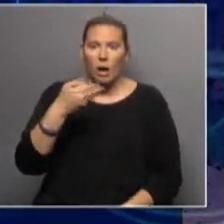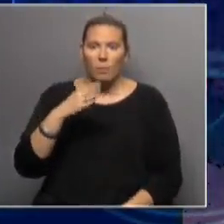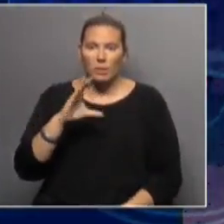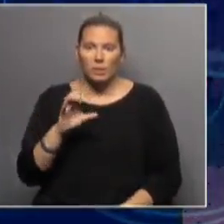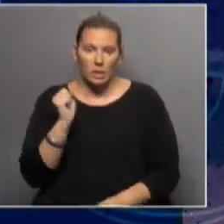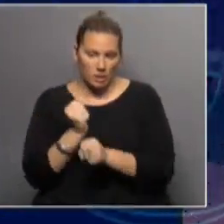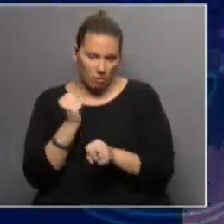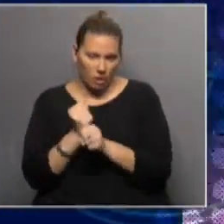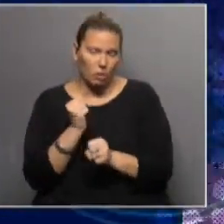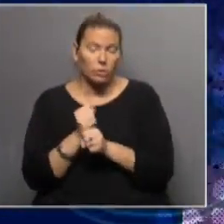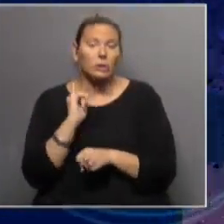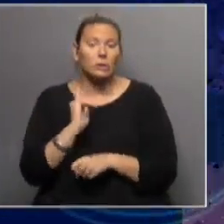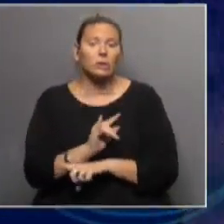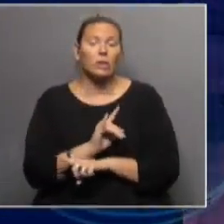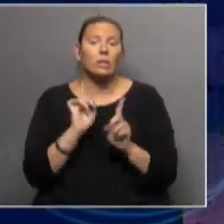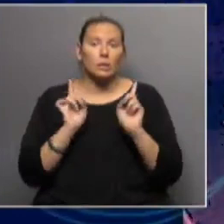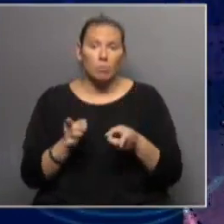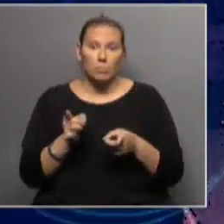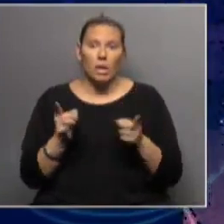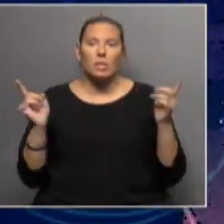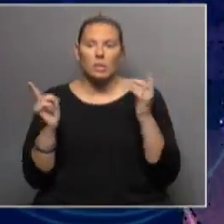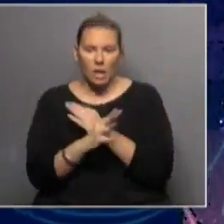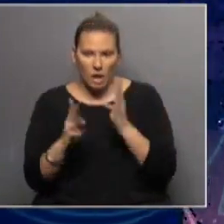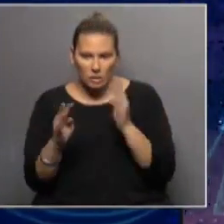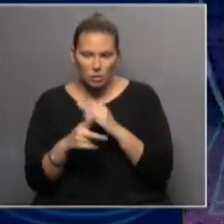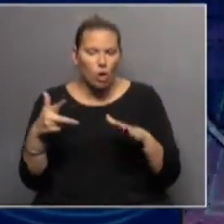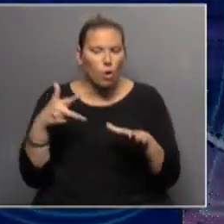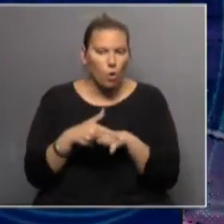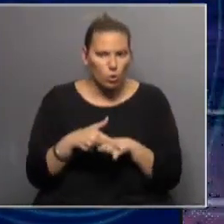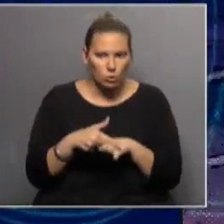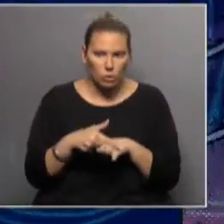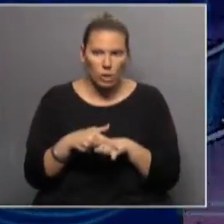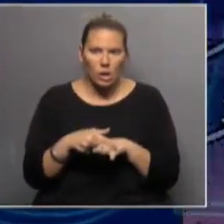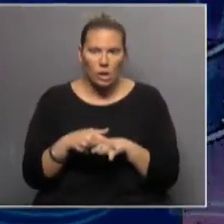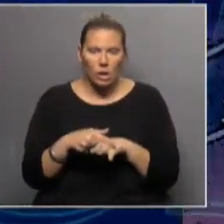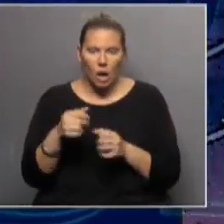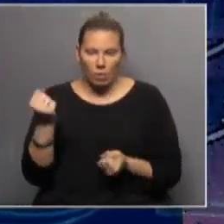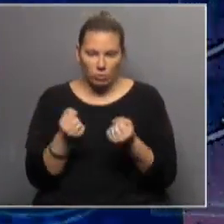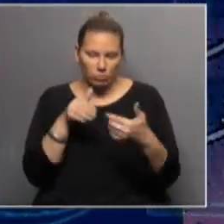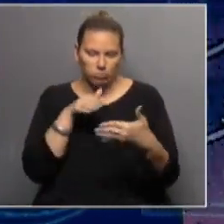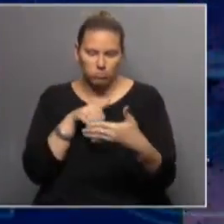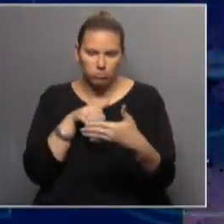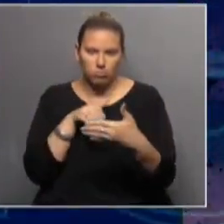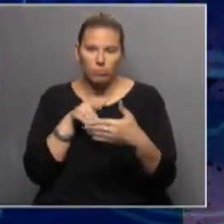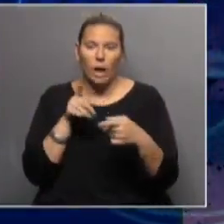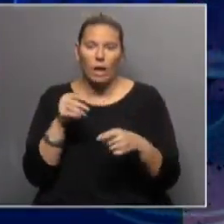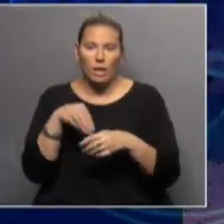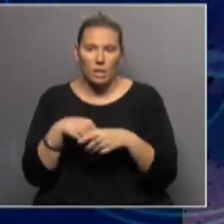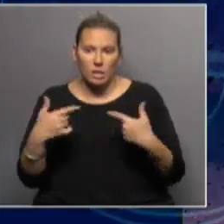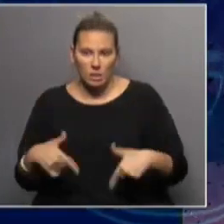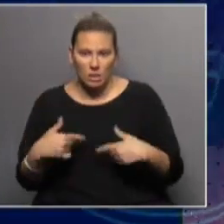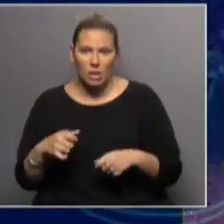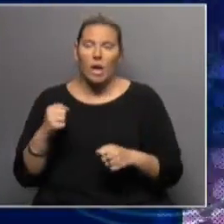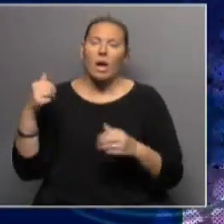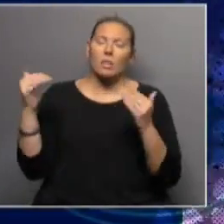del ABC. Exactamente, y no solo eso, sino el tránsito, todo lo que se corta, o sea, son diferentes dentro de la intendencia: tránsito,